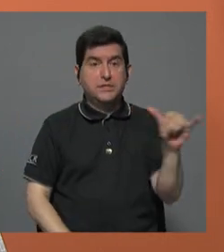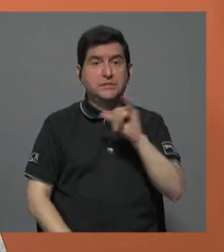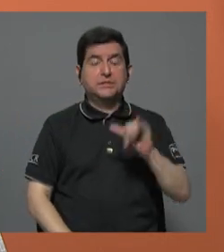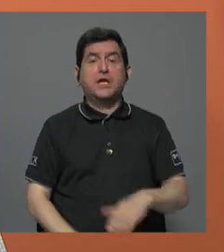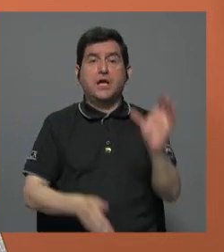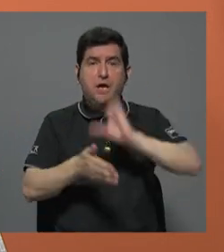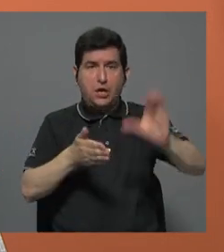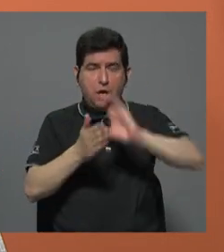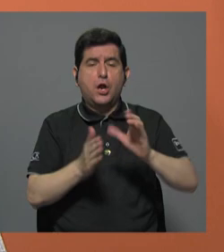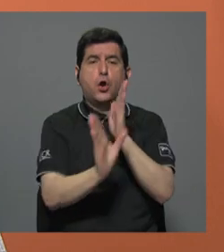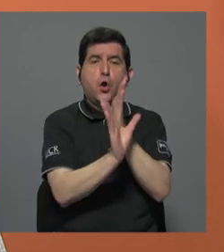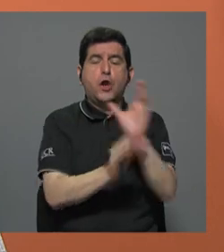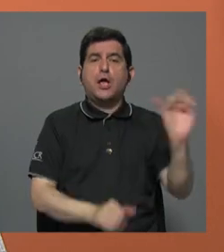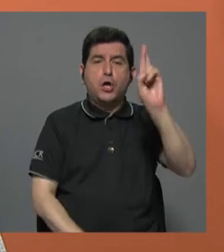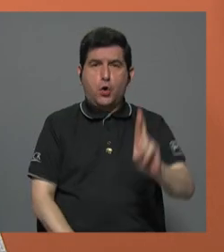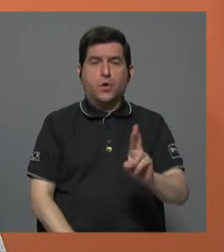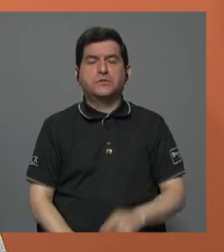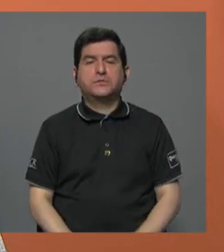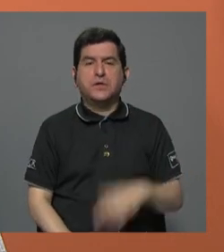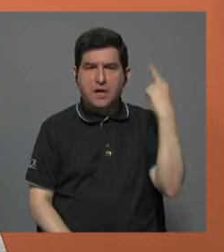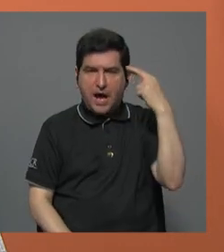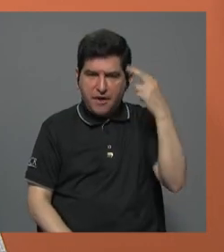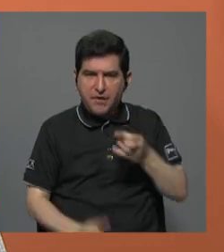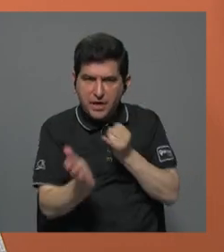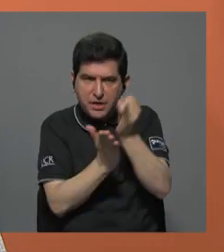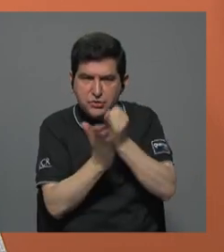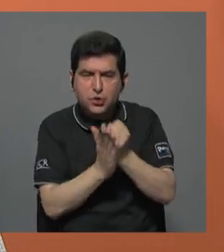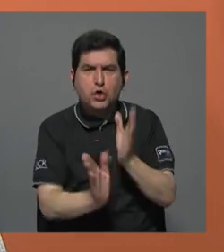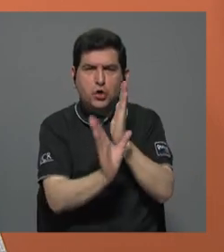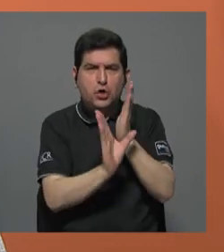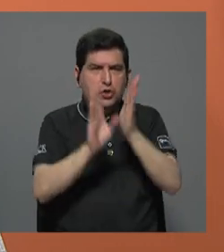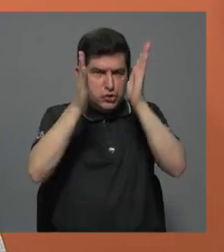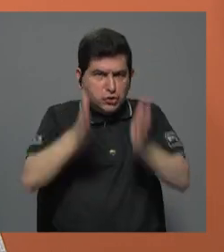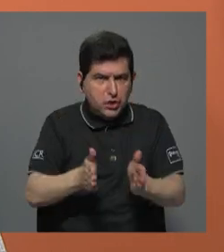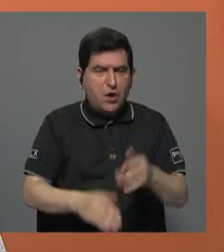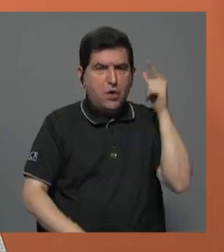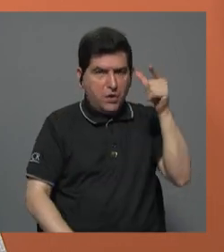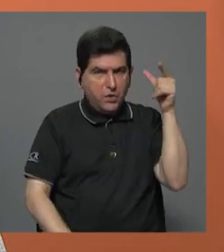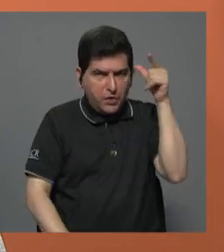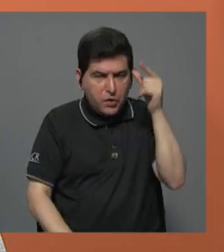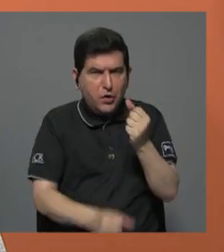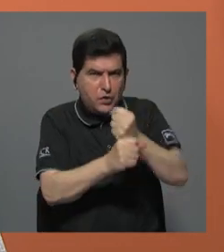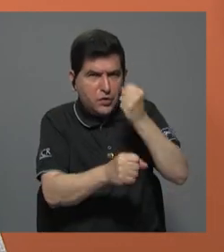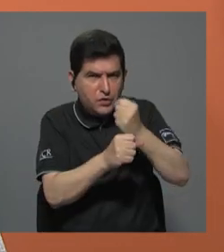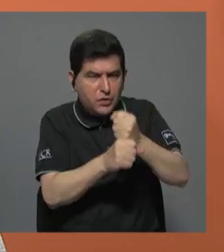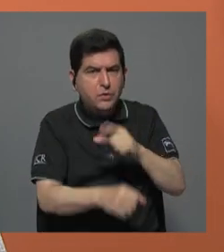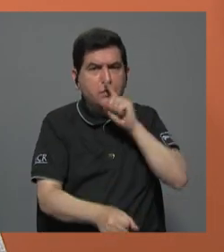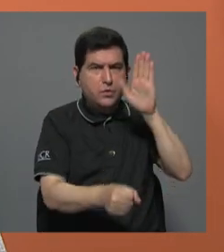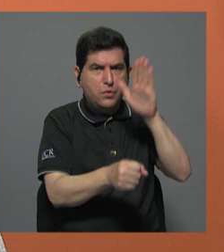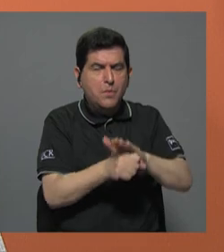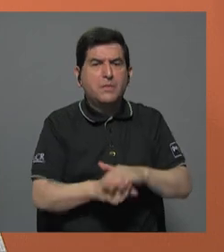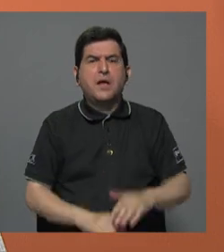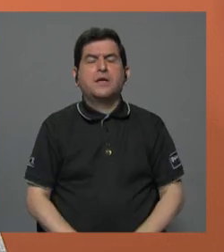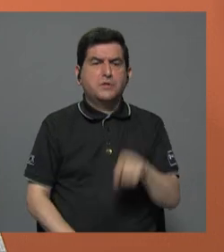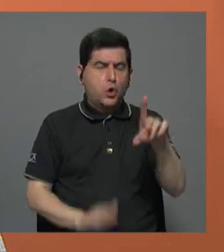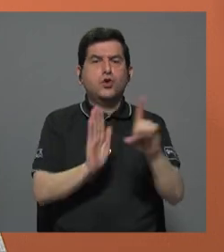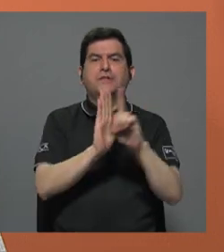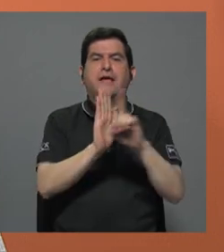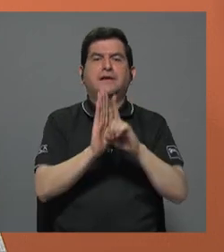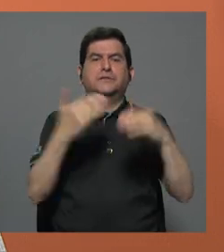el colegio de psicólogos a costa rica a raíz de esta investigación que los psicólogos deberían pues obviamente trabajar apegados a este marco de derechos